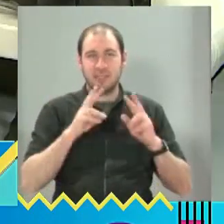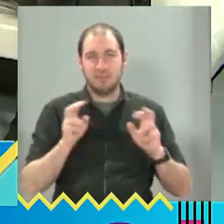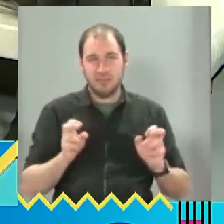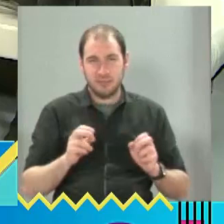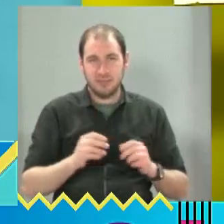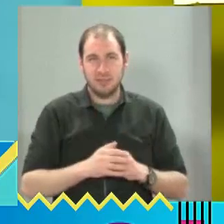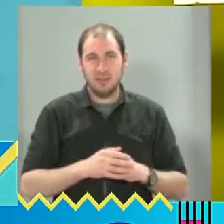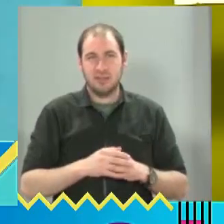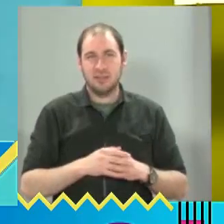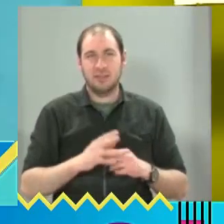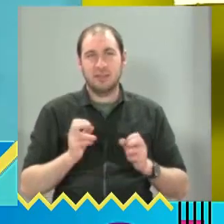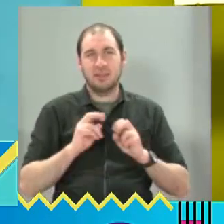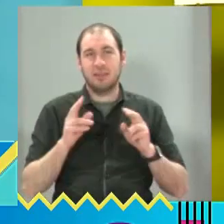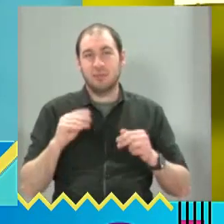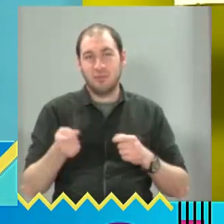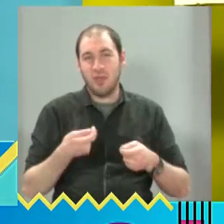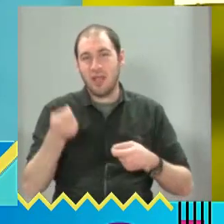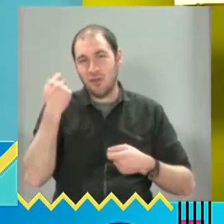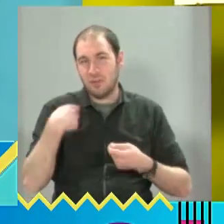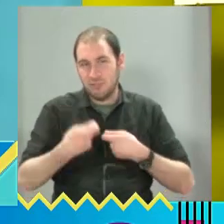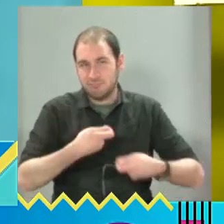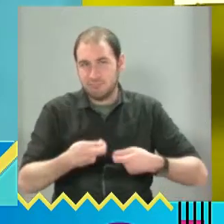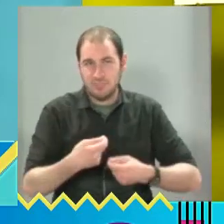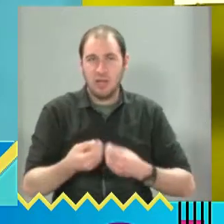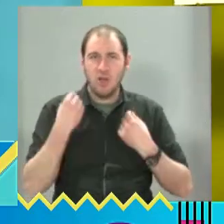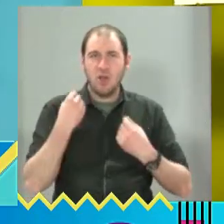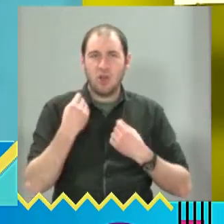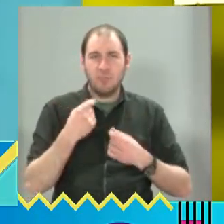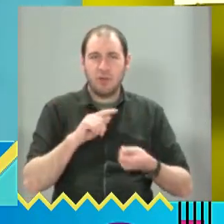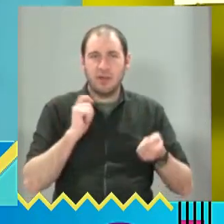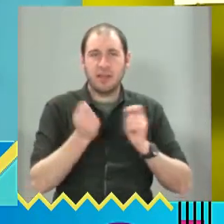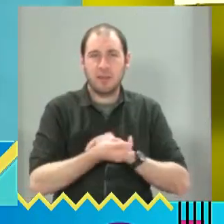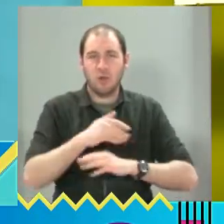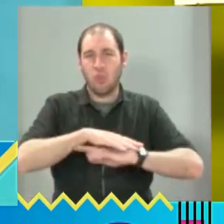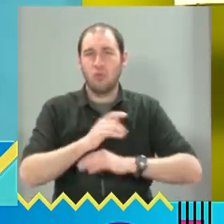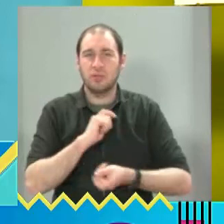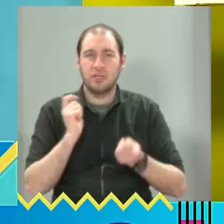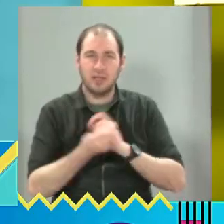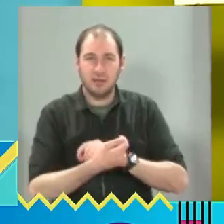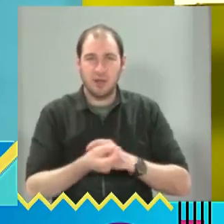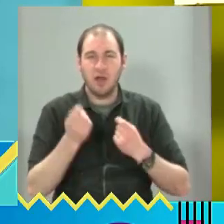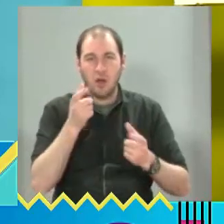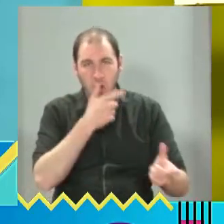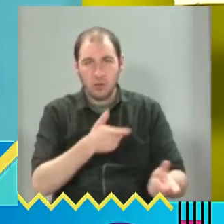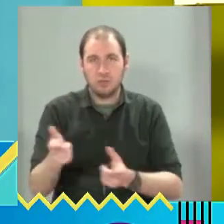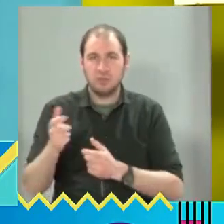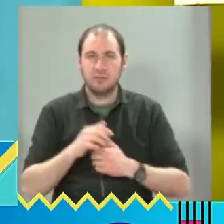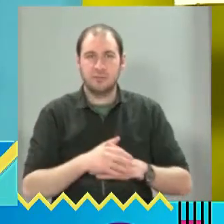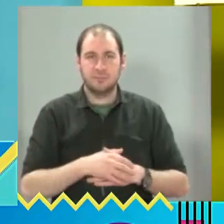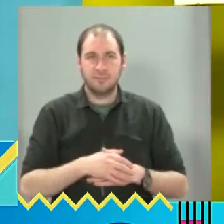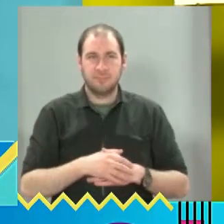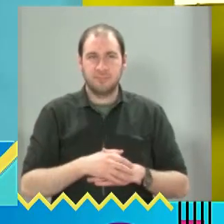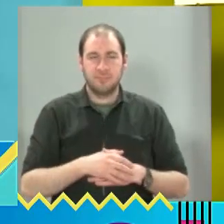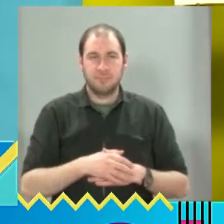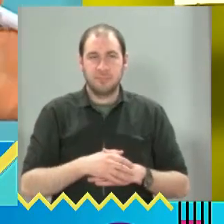lo que el que sea que esté moviendo la economía, cómo hace para modificar el comportamiento, ¿no? Para controlar ese comportamiento, ¿no?